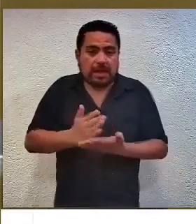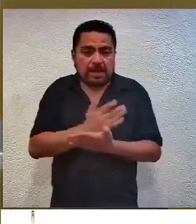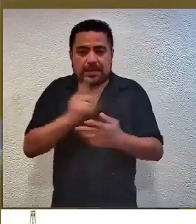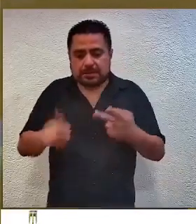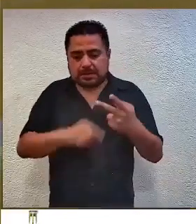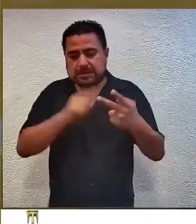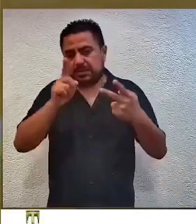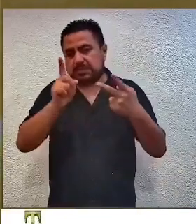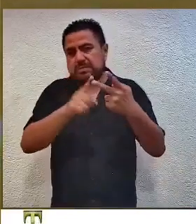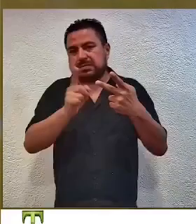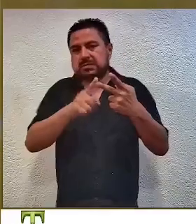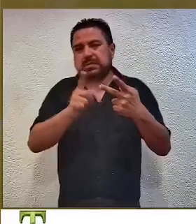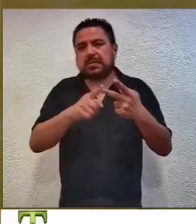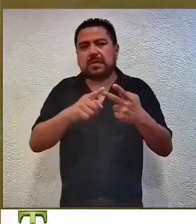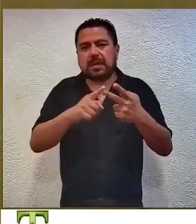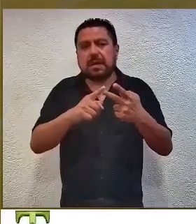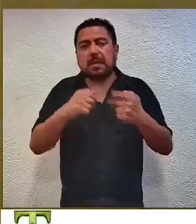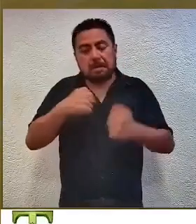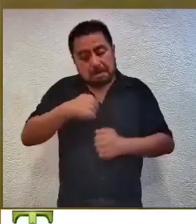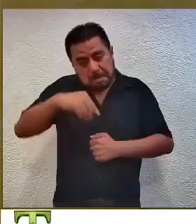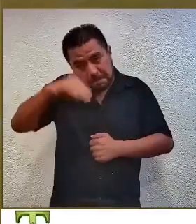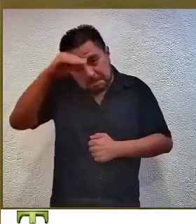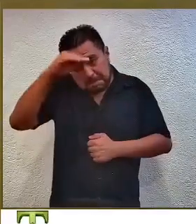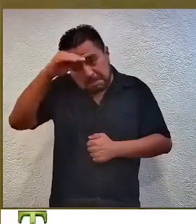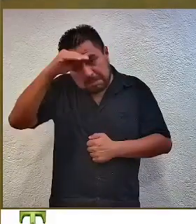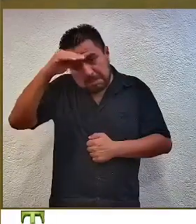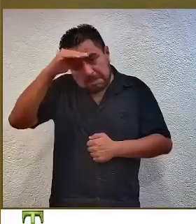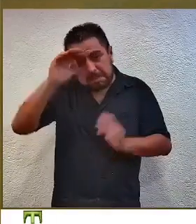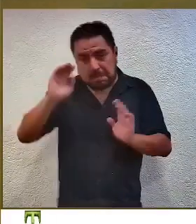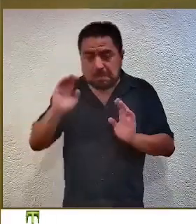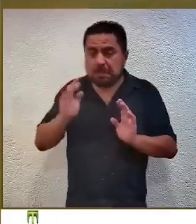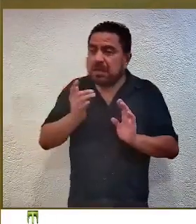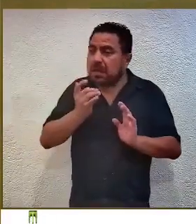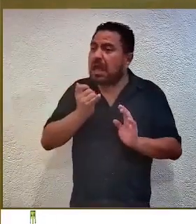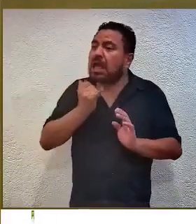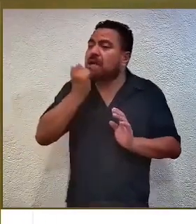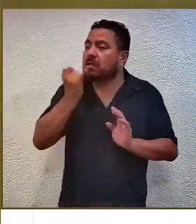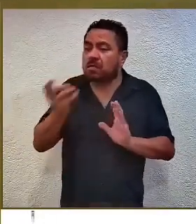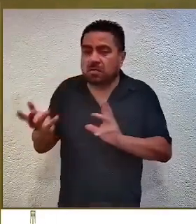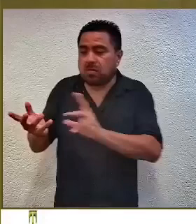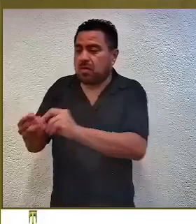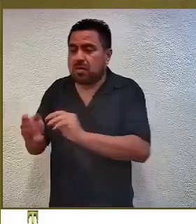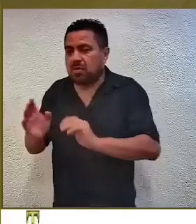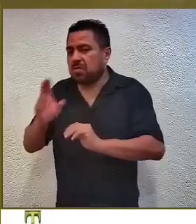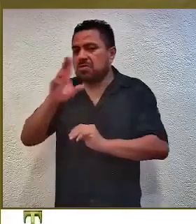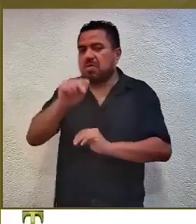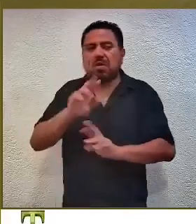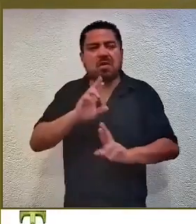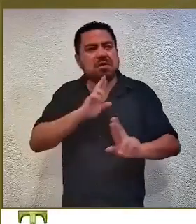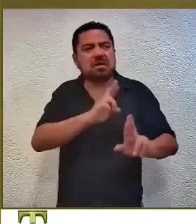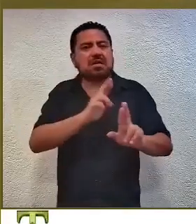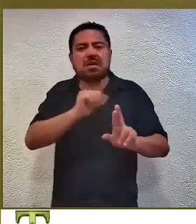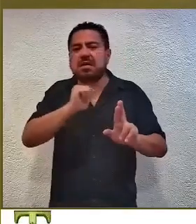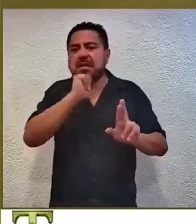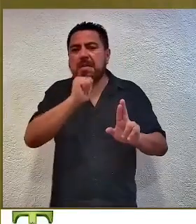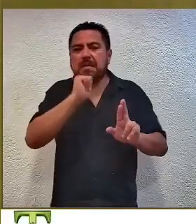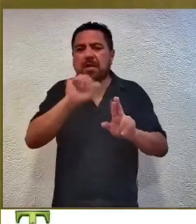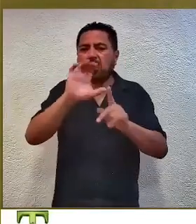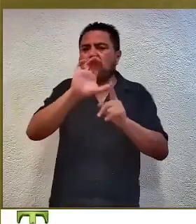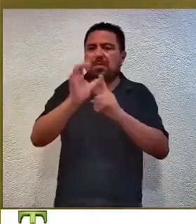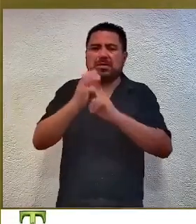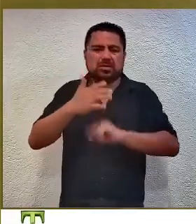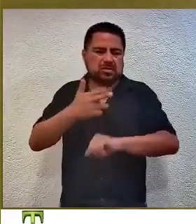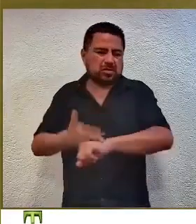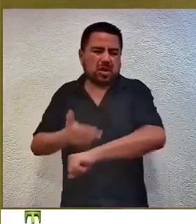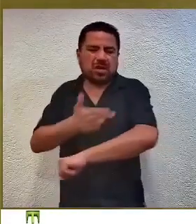segundo, considero que se parte de una premisa equivocada, no resolvió la Comisión de Honestidad